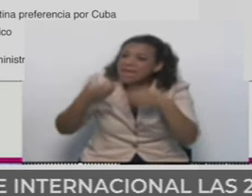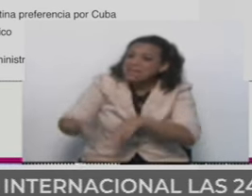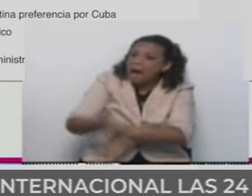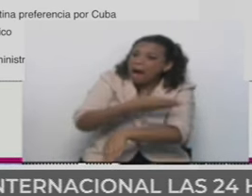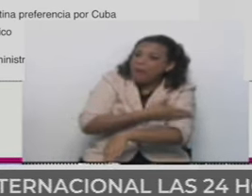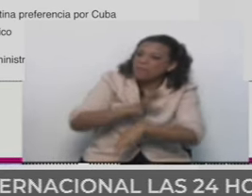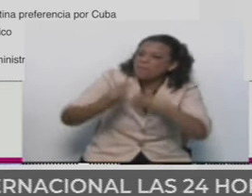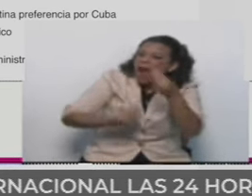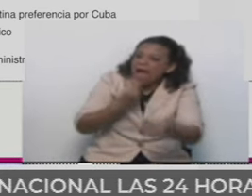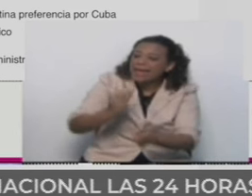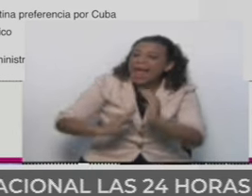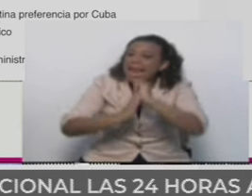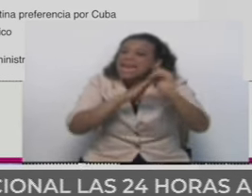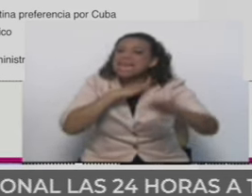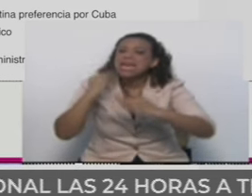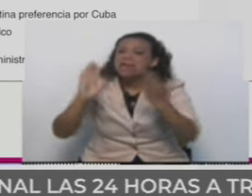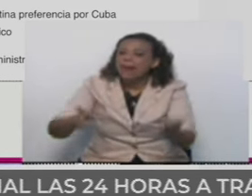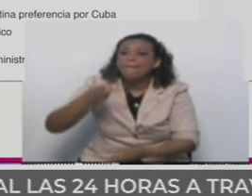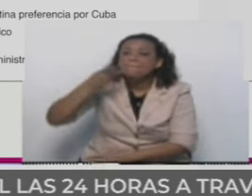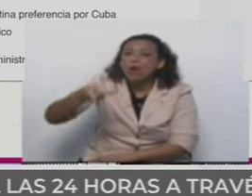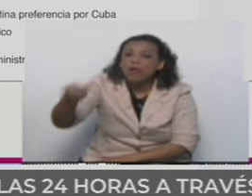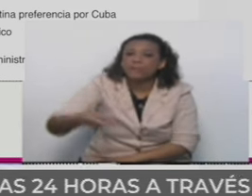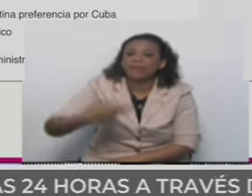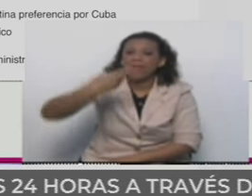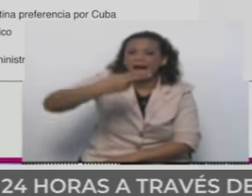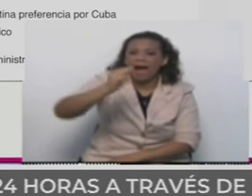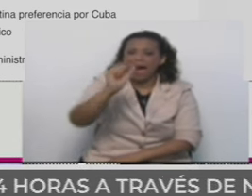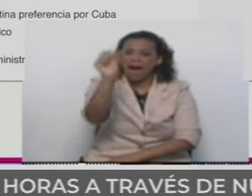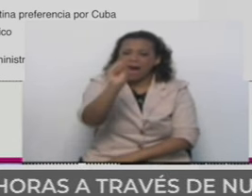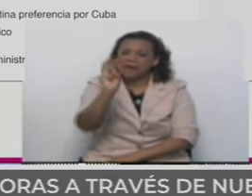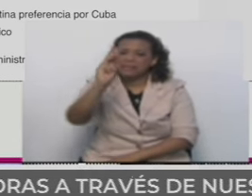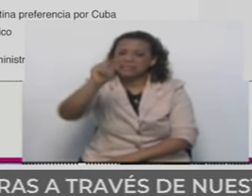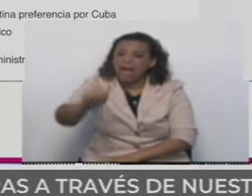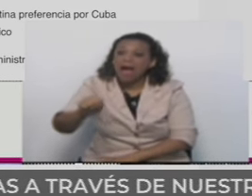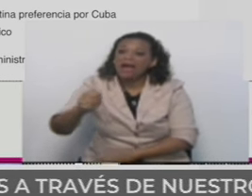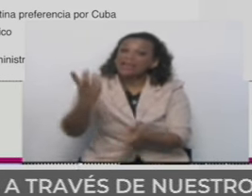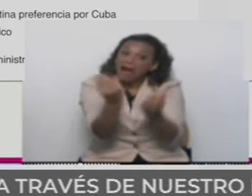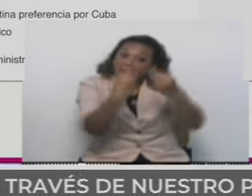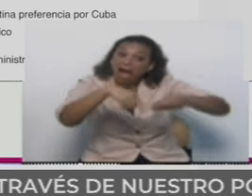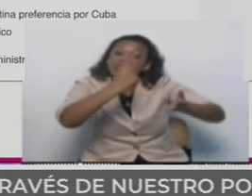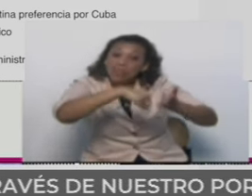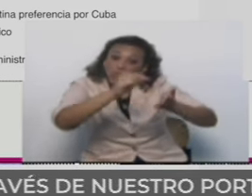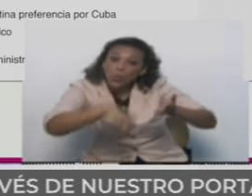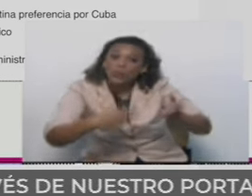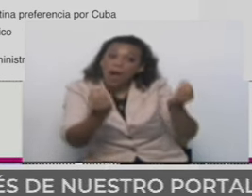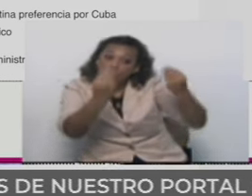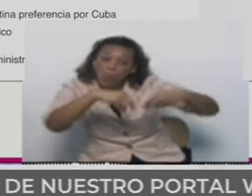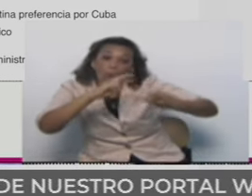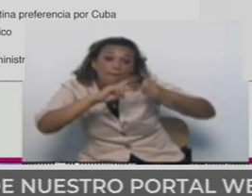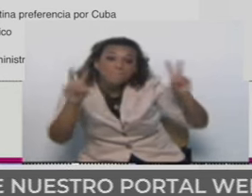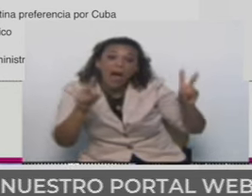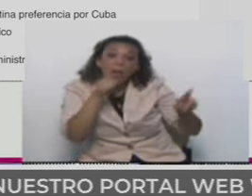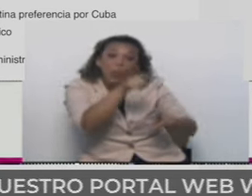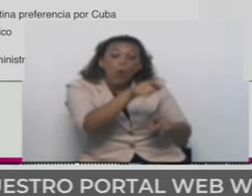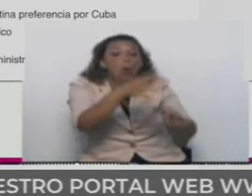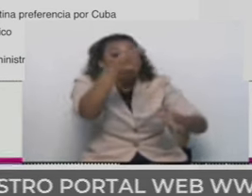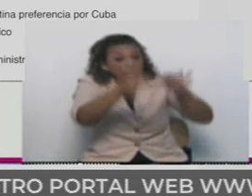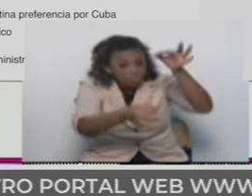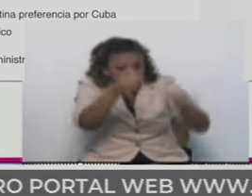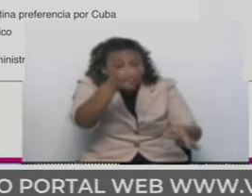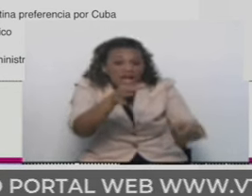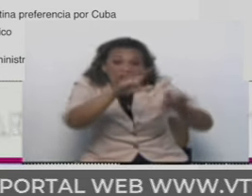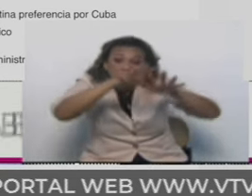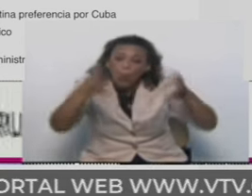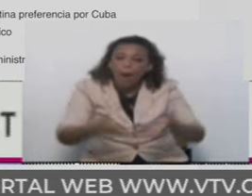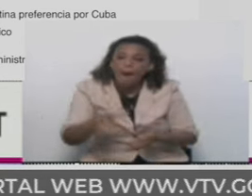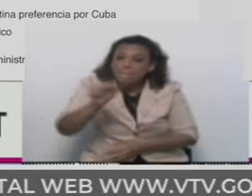qué? Para matar al líder político Hassan Nasrallah, que estaba negociando acuerdos de paz con justicia en todo el